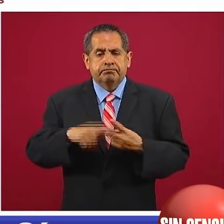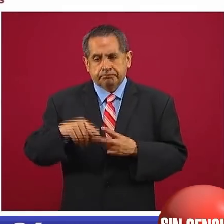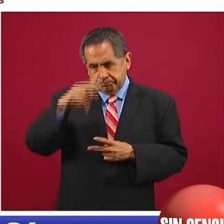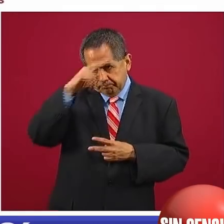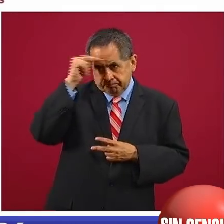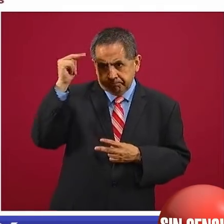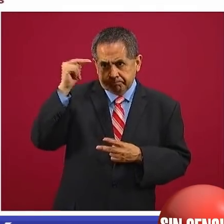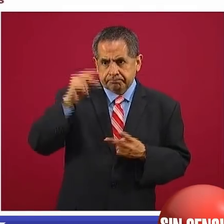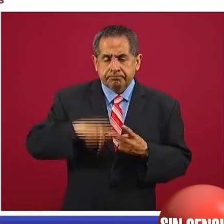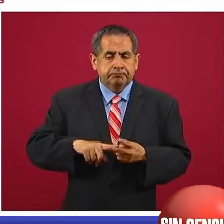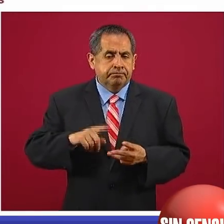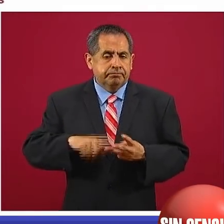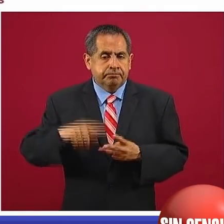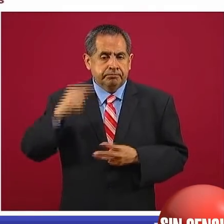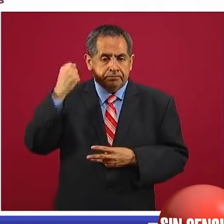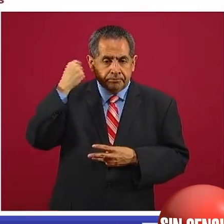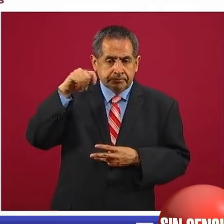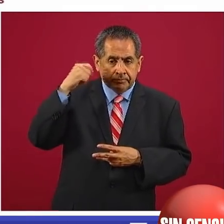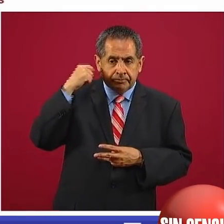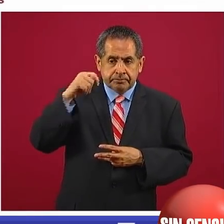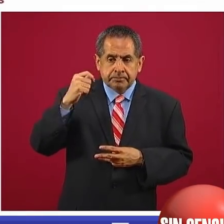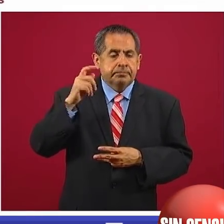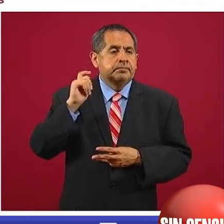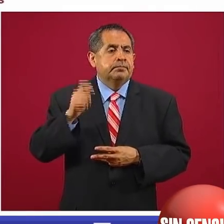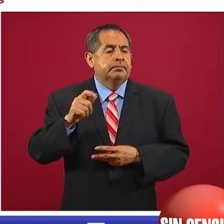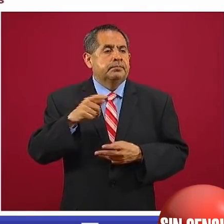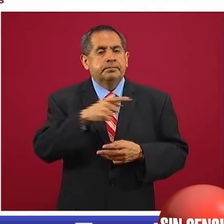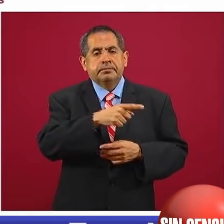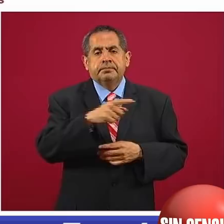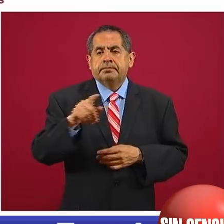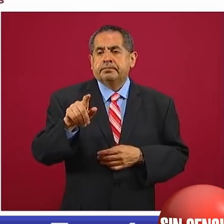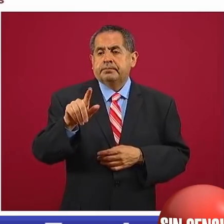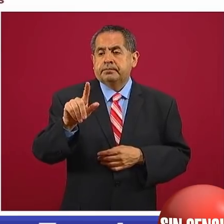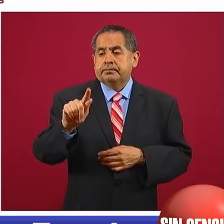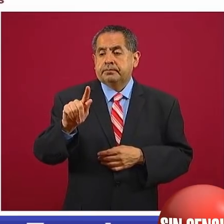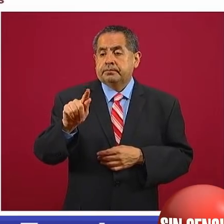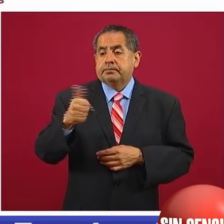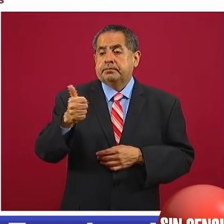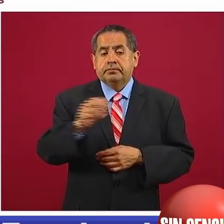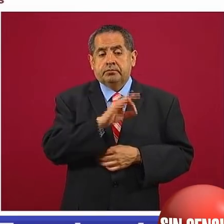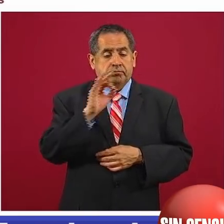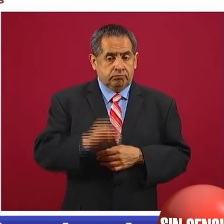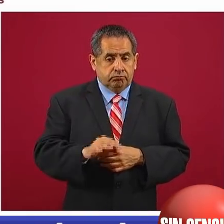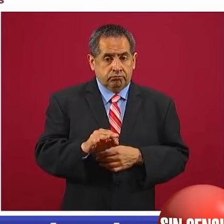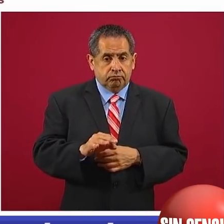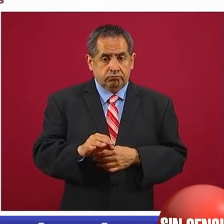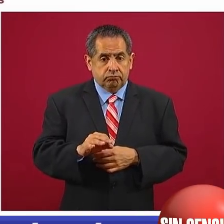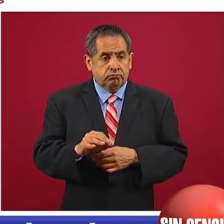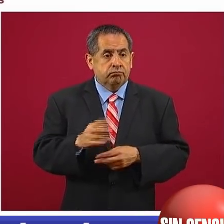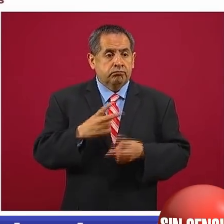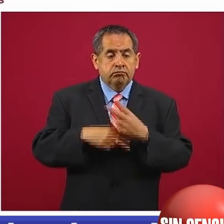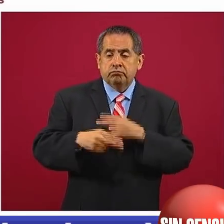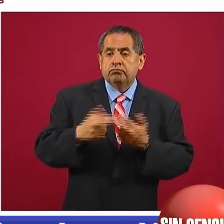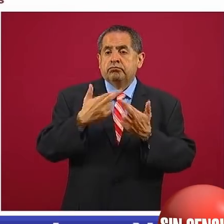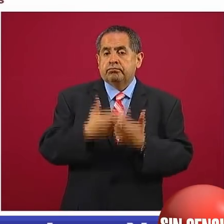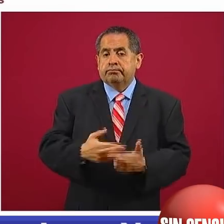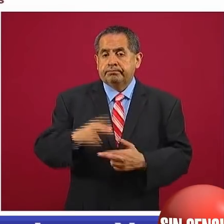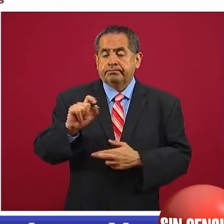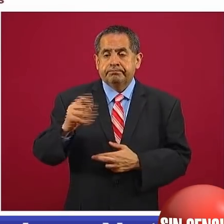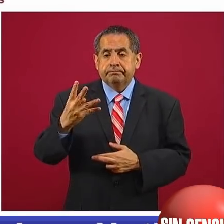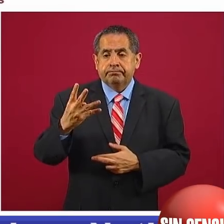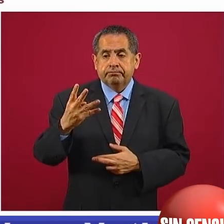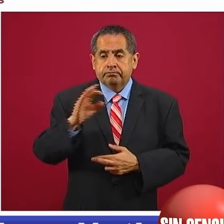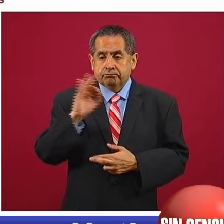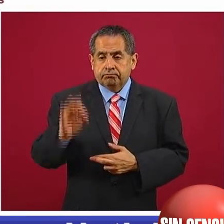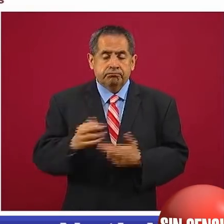Nayarit, Tabasco, tienen en este momento ocupación de 76% y ya tiene una reserva incrementada de 24%. Recordarán